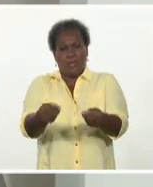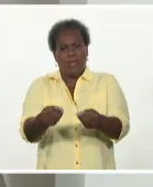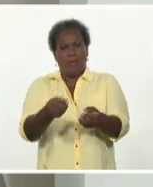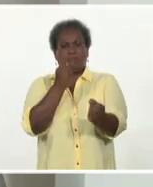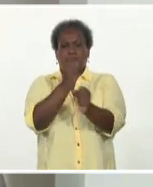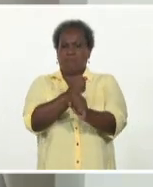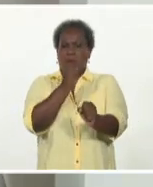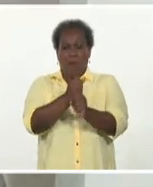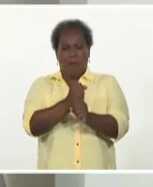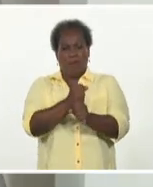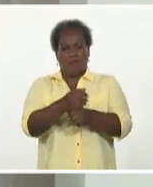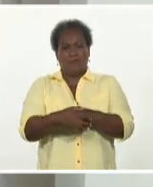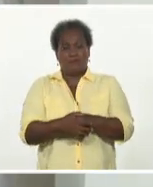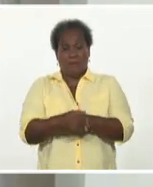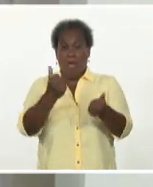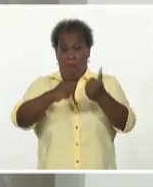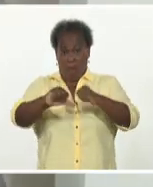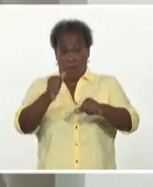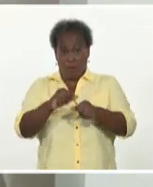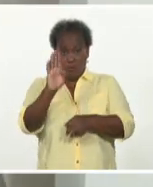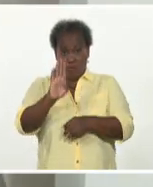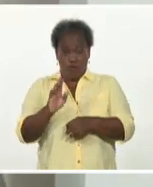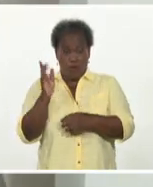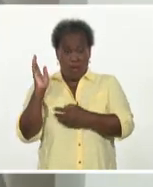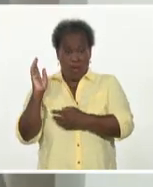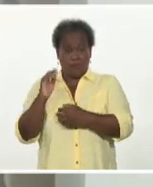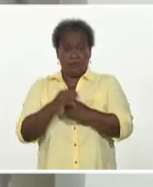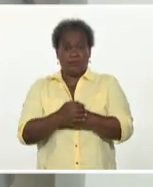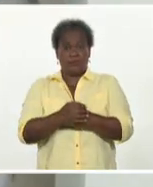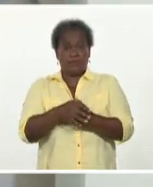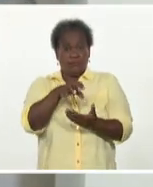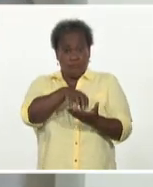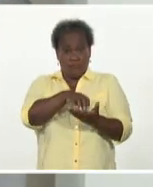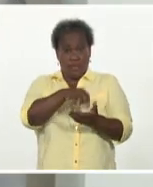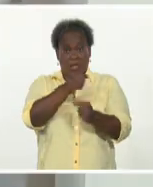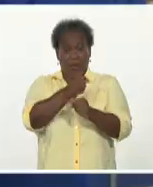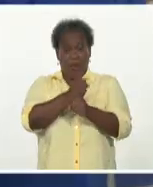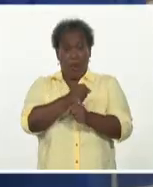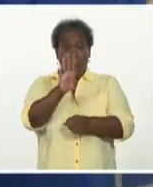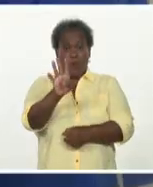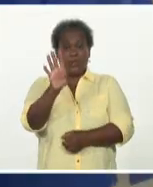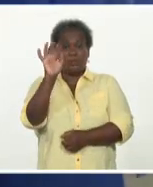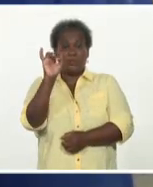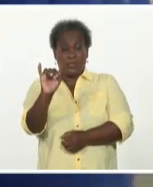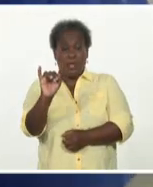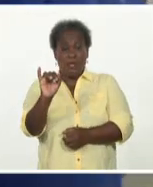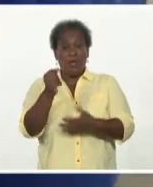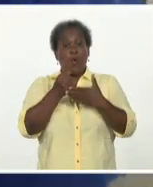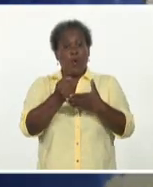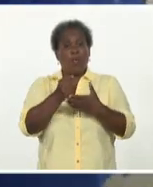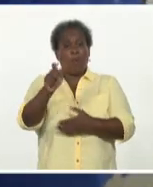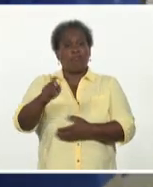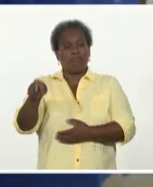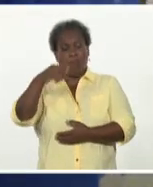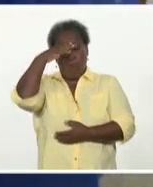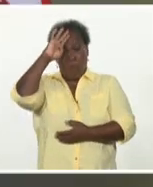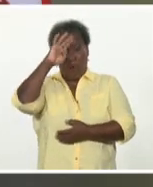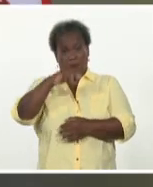trabajo. En el Laboratorio de Biología Molecular de Guarenas han laborado 46 colaboradores cubanos.